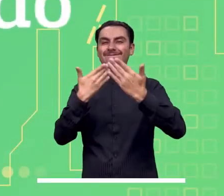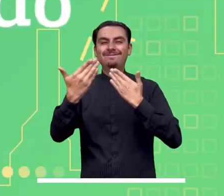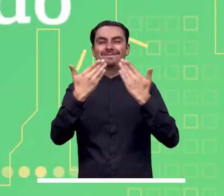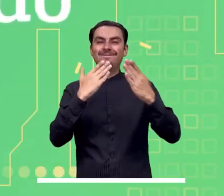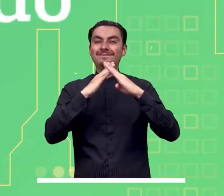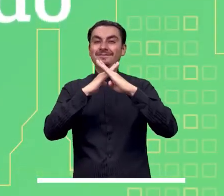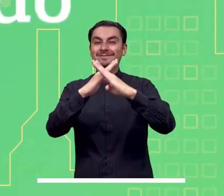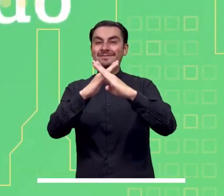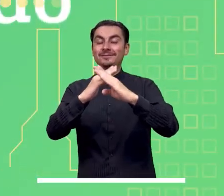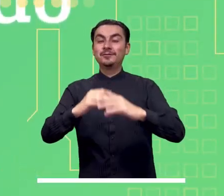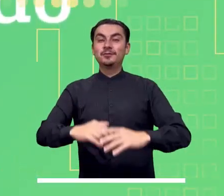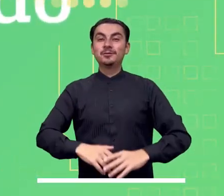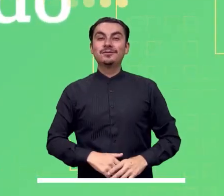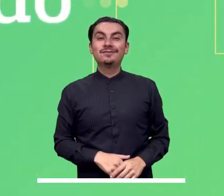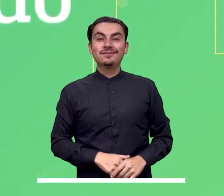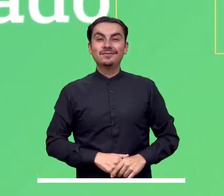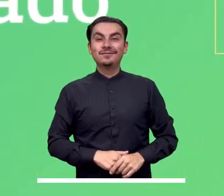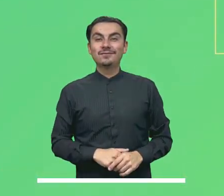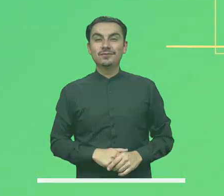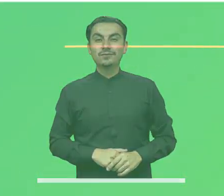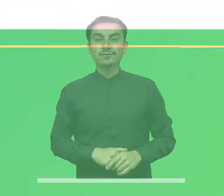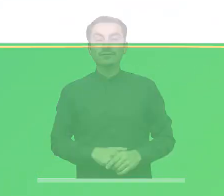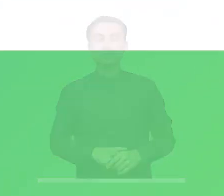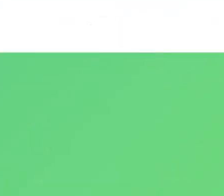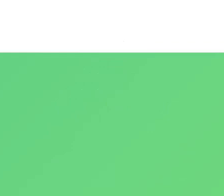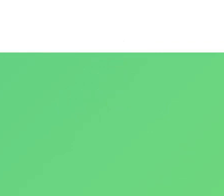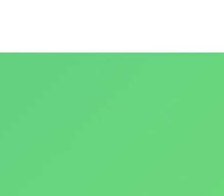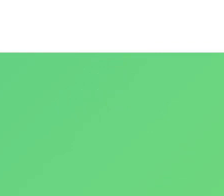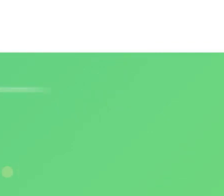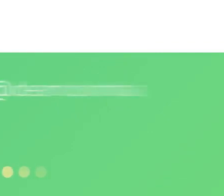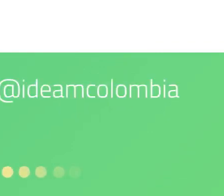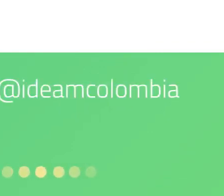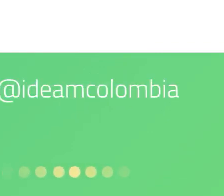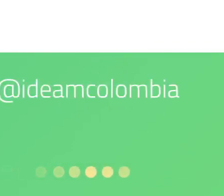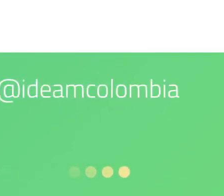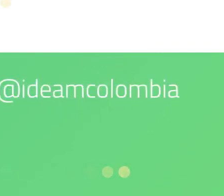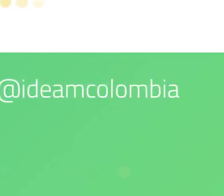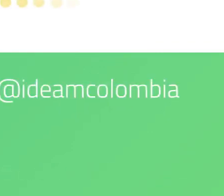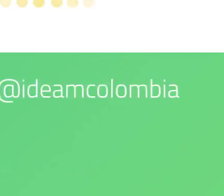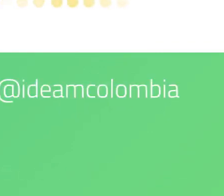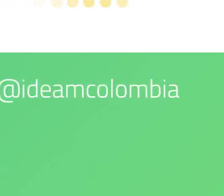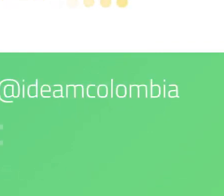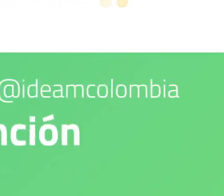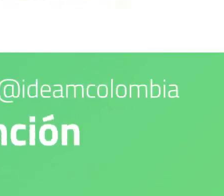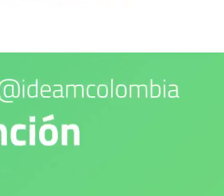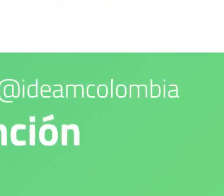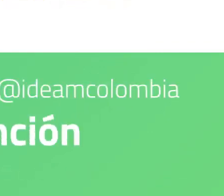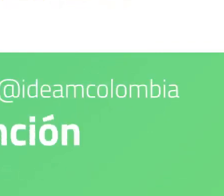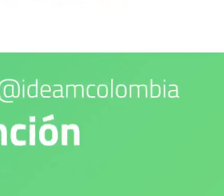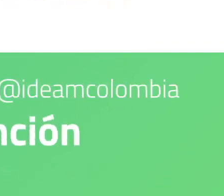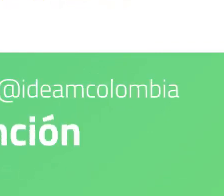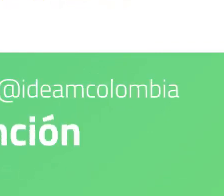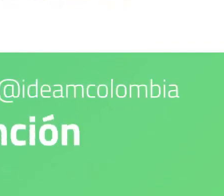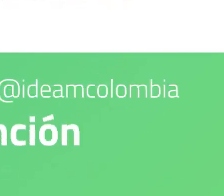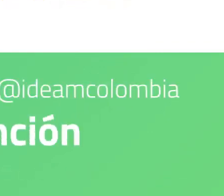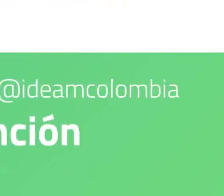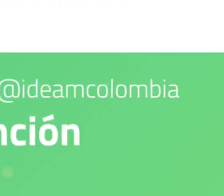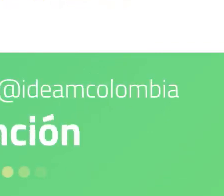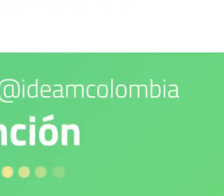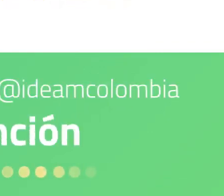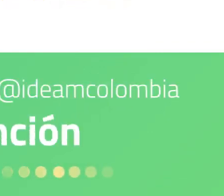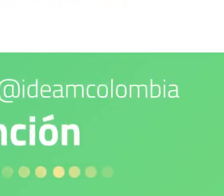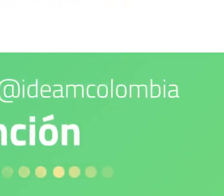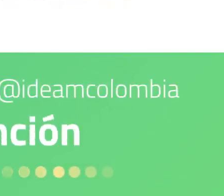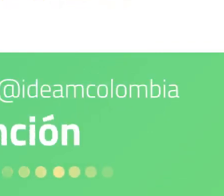nuestras redes sociales nuestro compromiso es con el medio ambiente yam confianza y